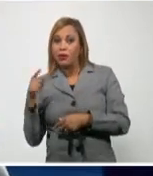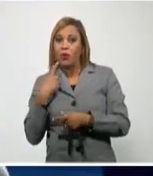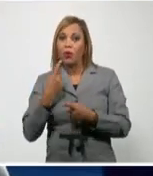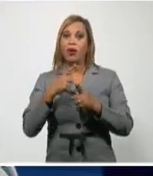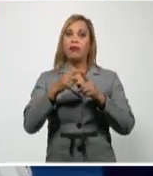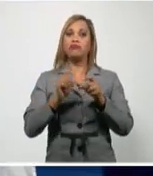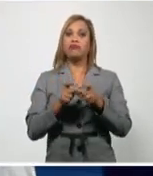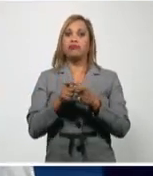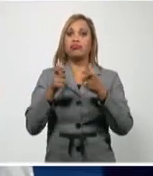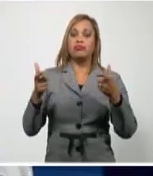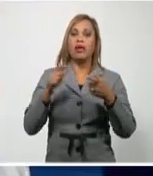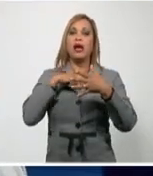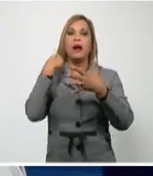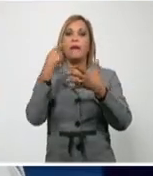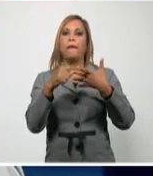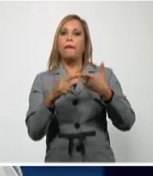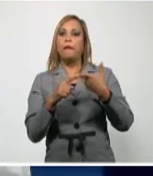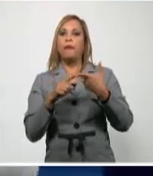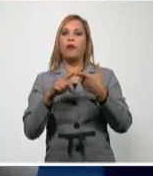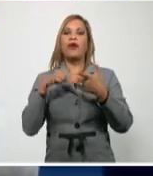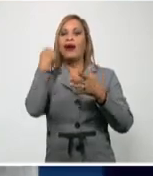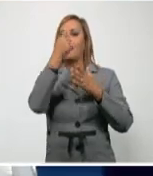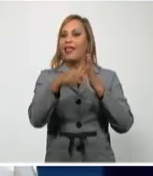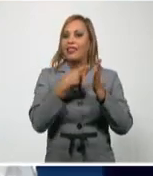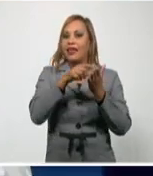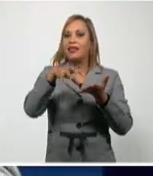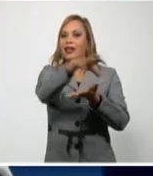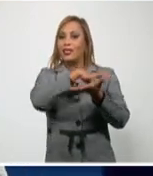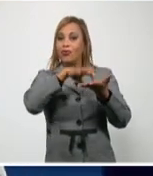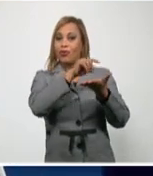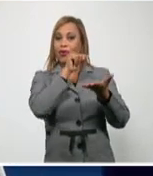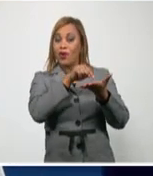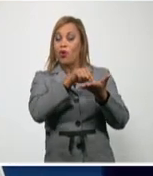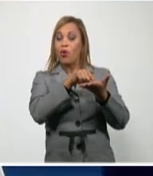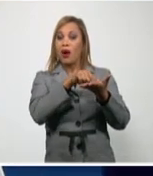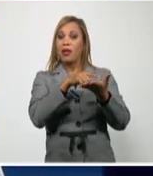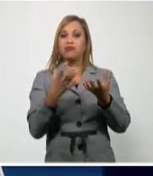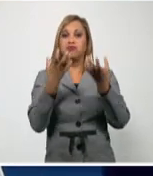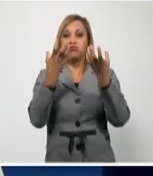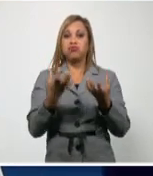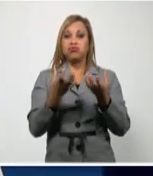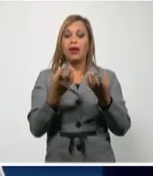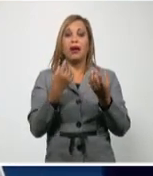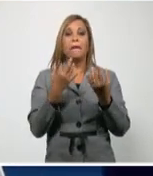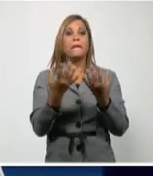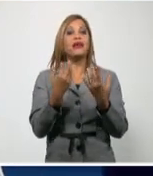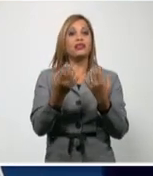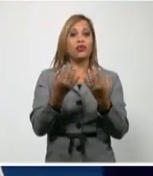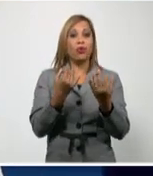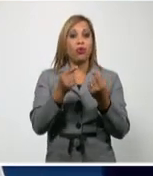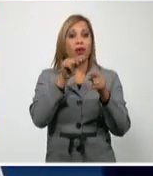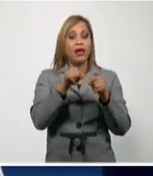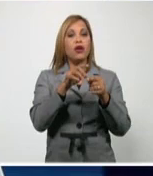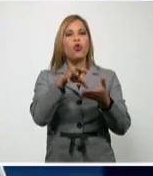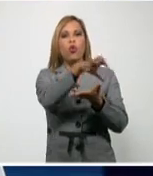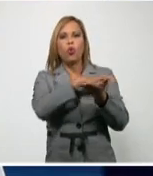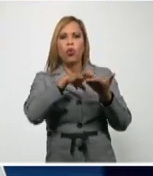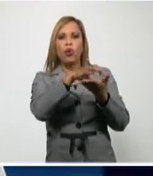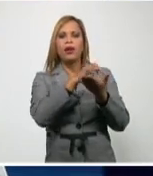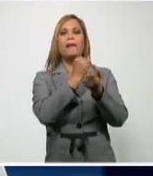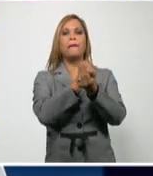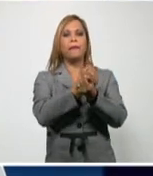las características sociodemográficas de esos lugares, que te dicen que son lugares de mucho